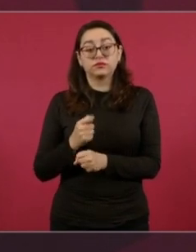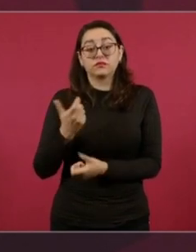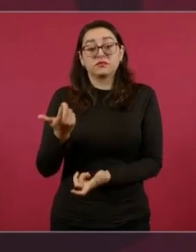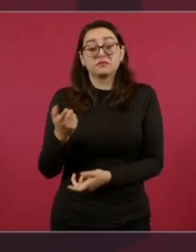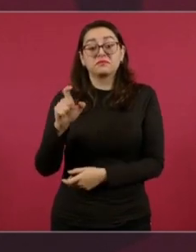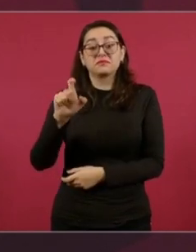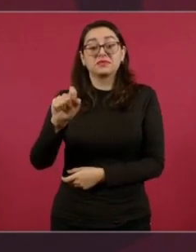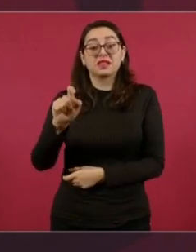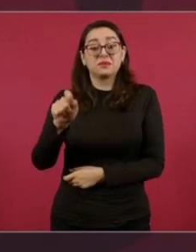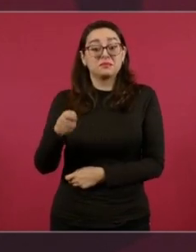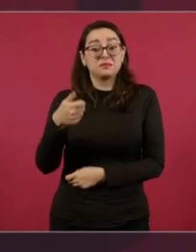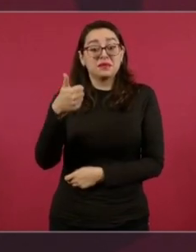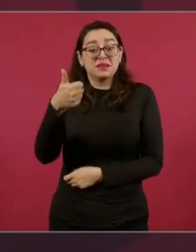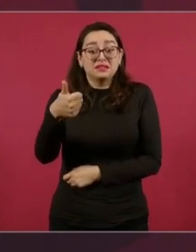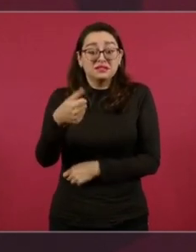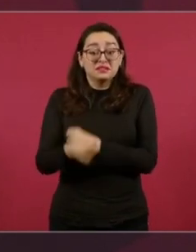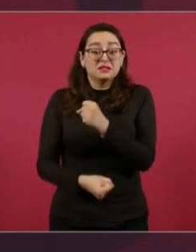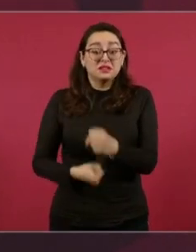26 años.